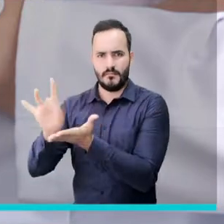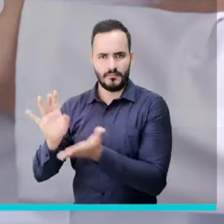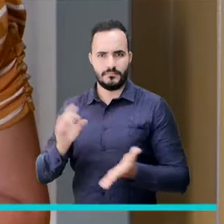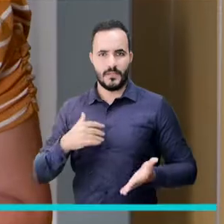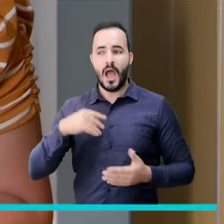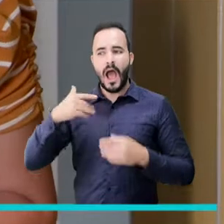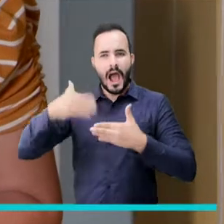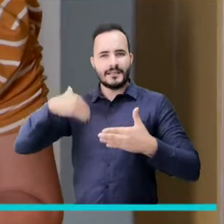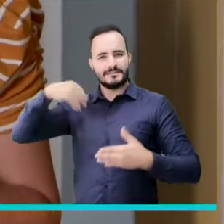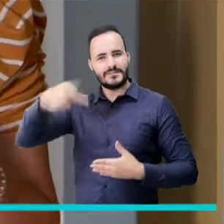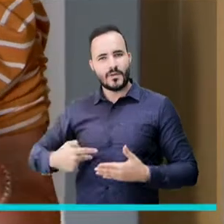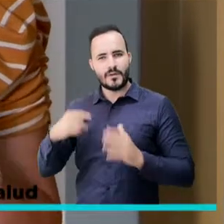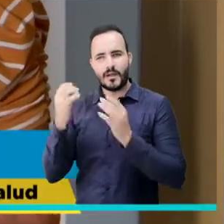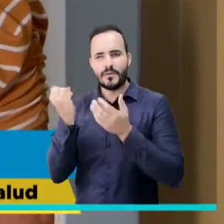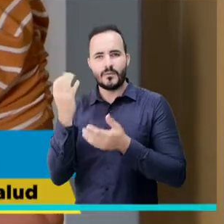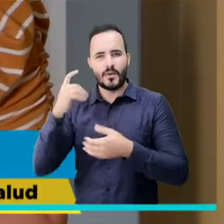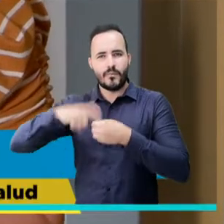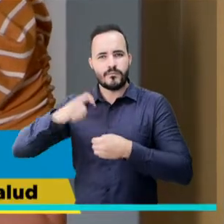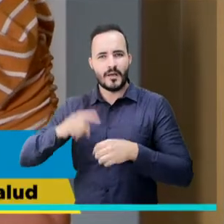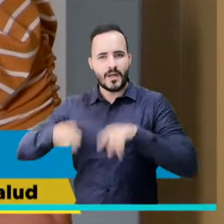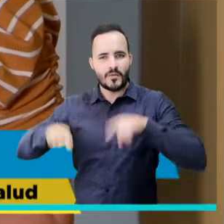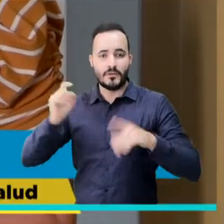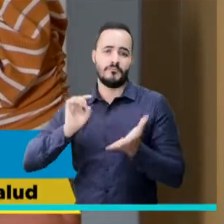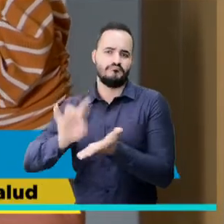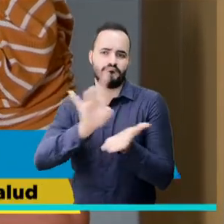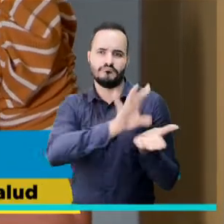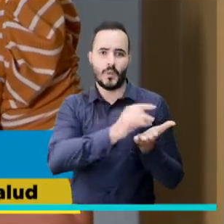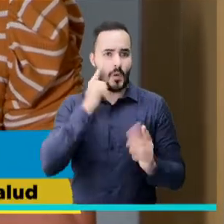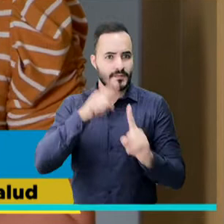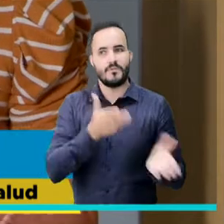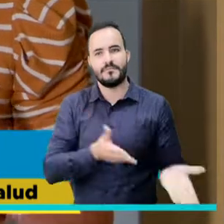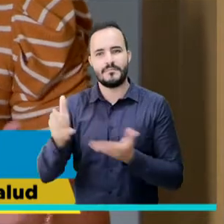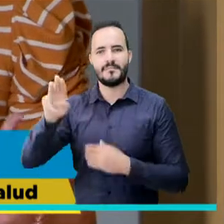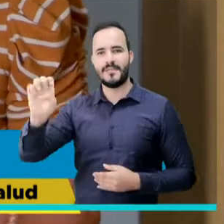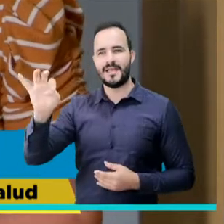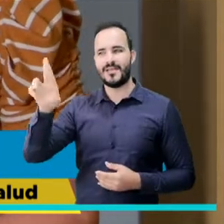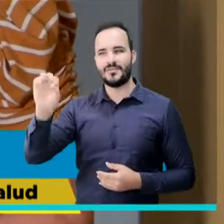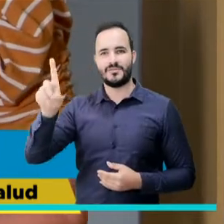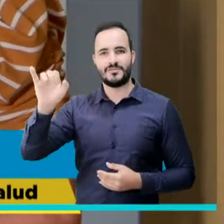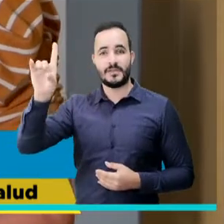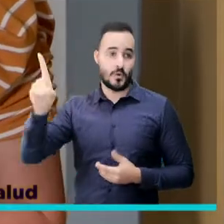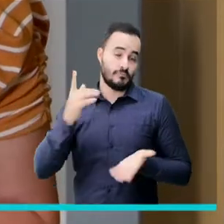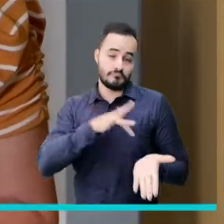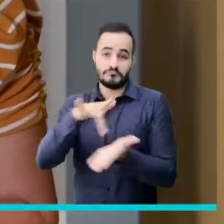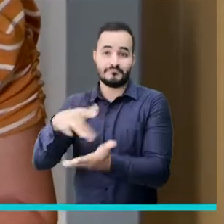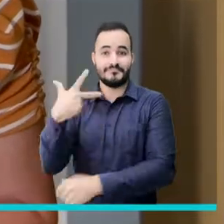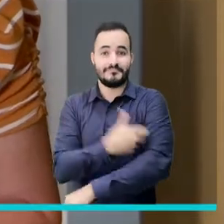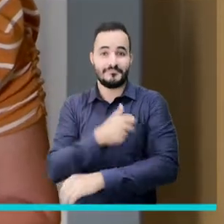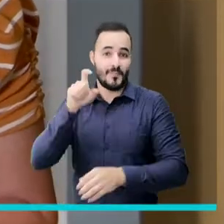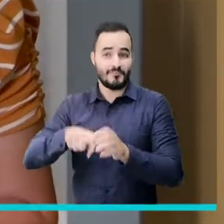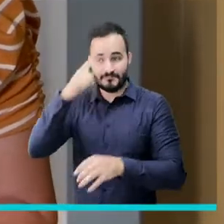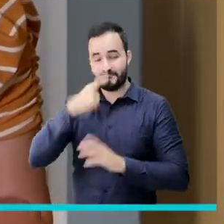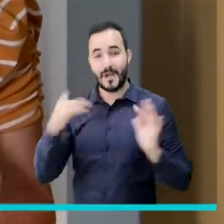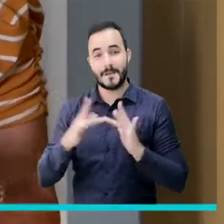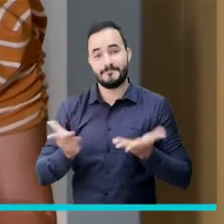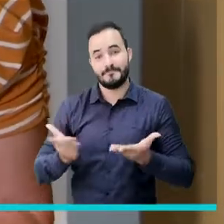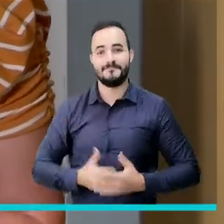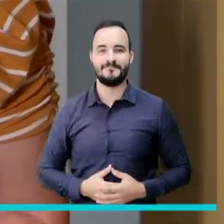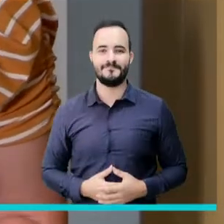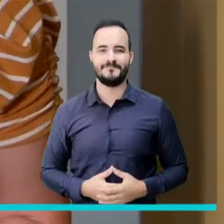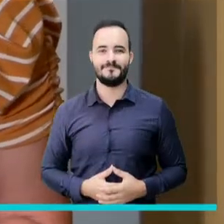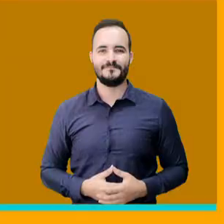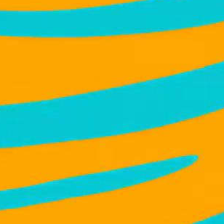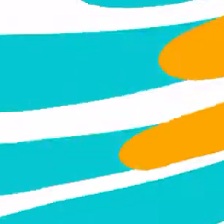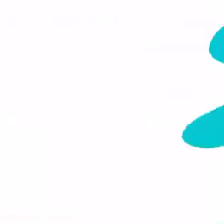texto a los pacientes que tenemos contactos telefónicos para que se acerquen a alguno de nuestros puntos de Metrosalud y